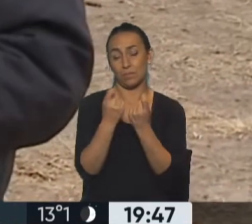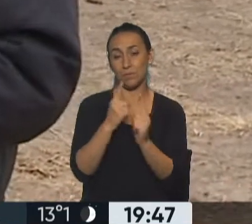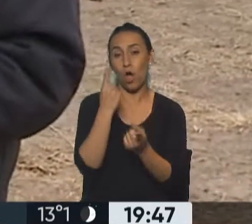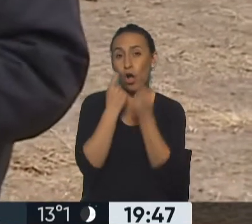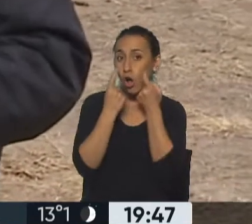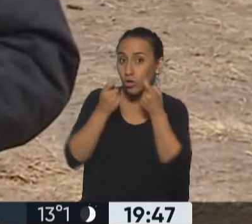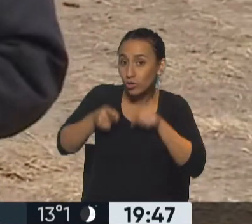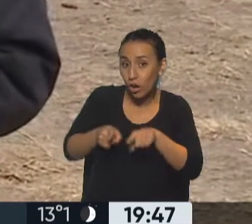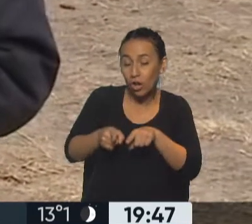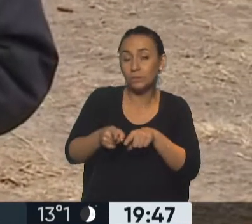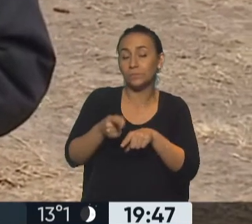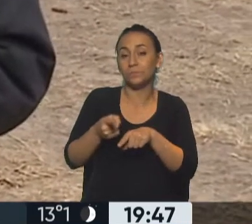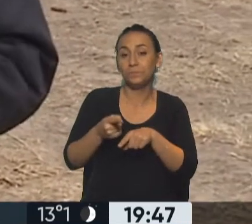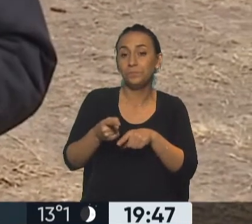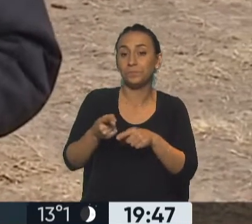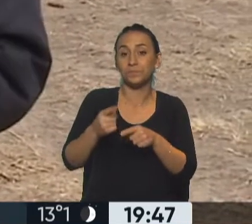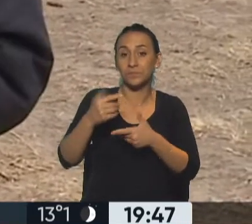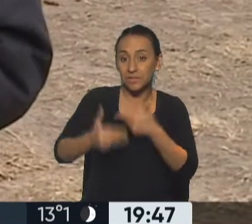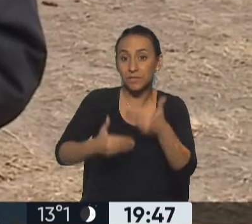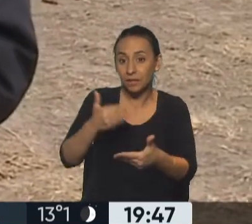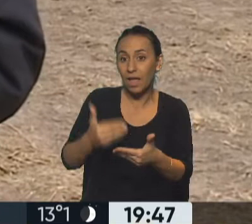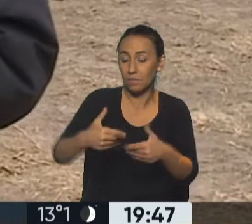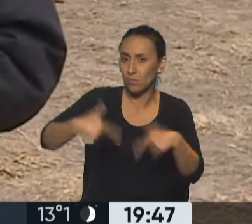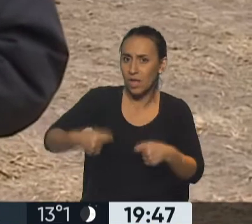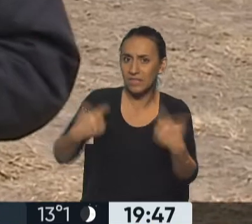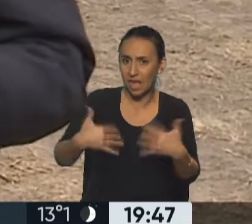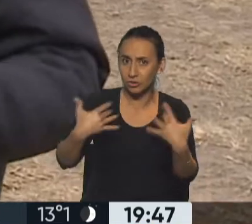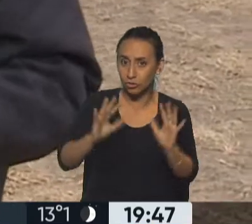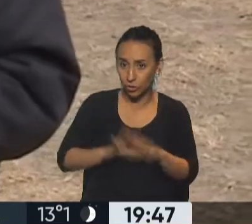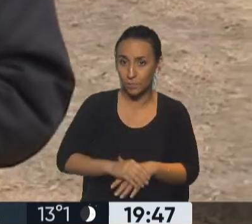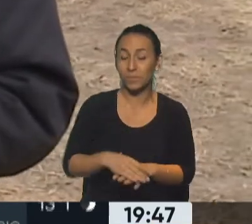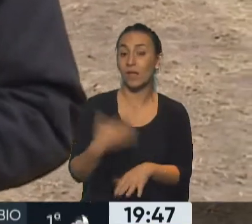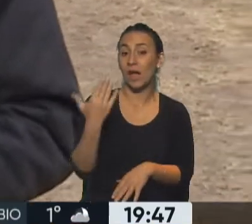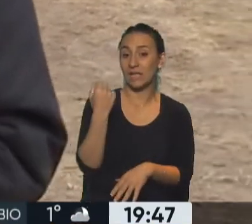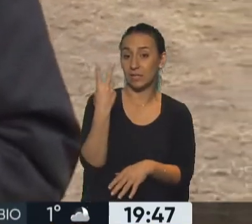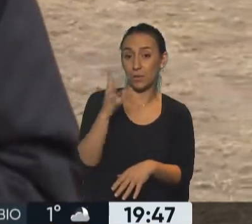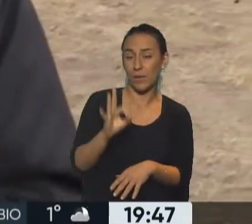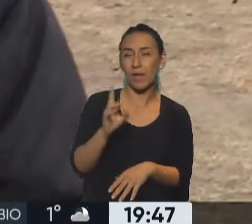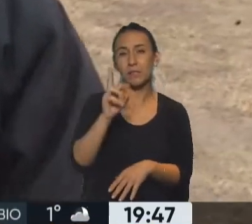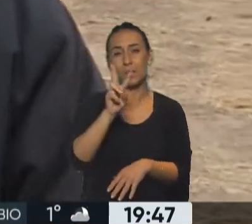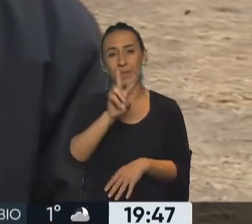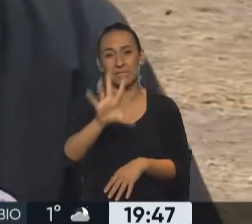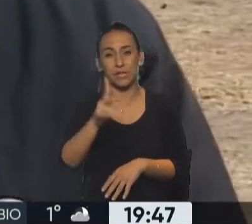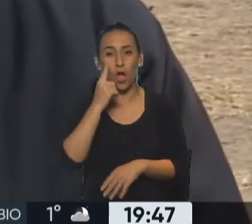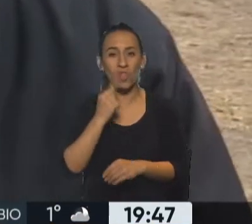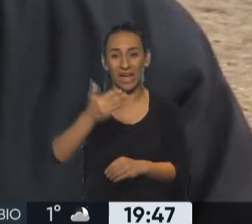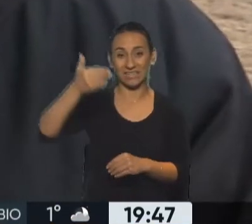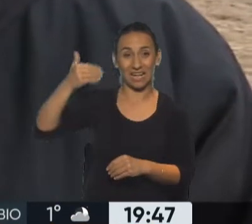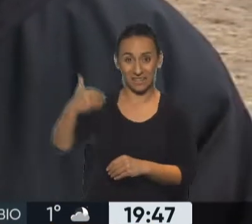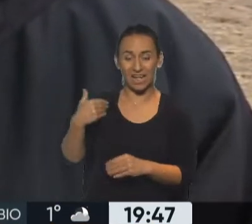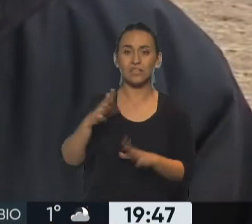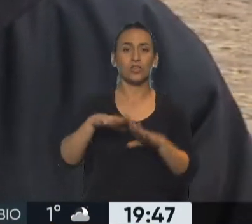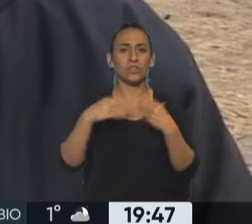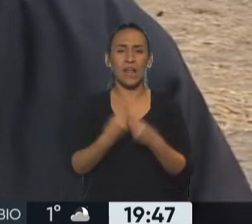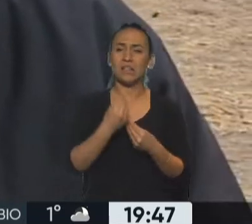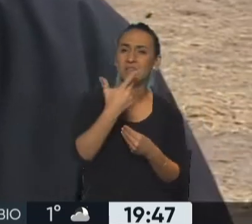de que sea cada vez más intenso, y dio resultado también, porque hace 20 días atrás, 25, teníamos 3, 4 focos nuevos por